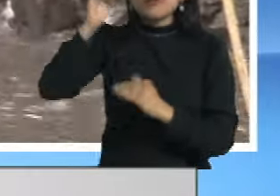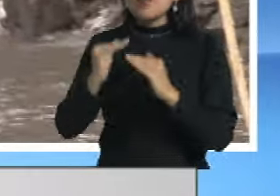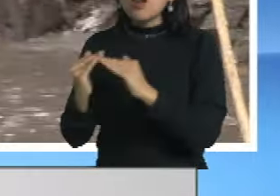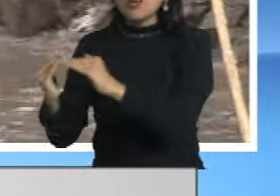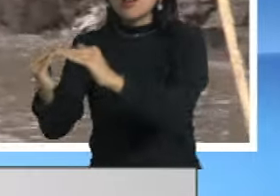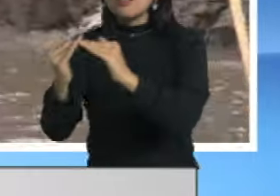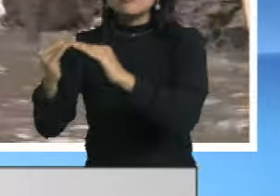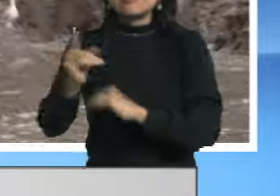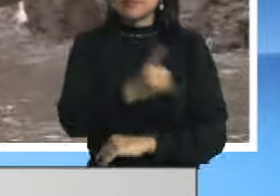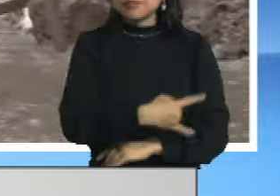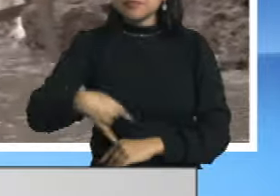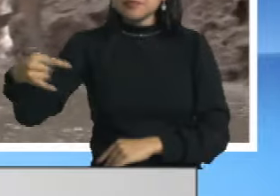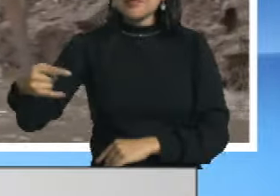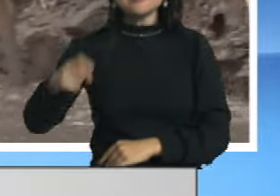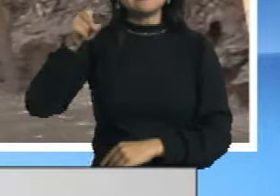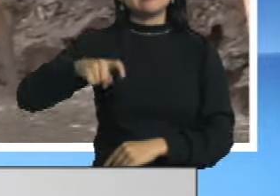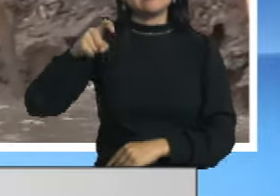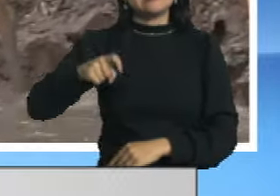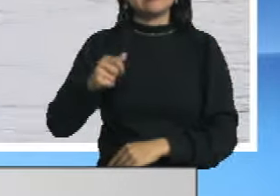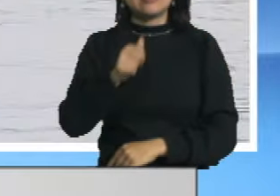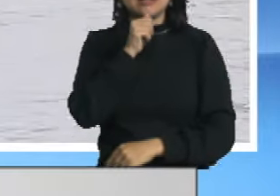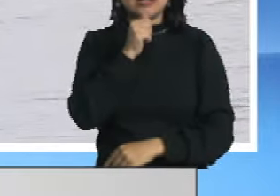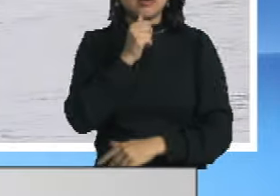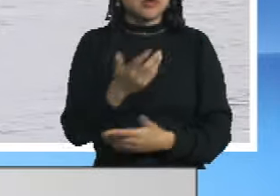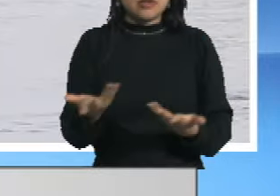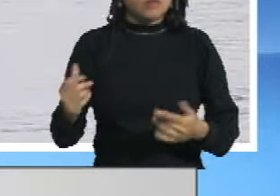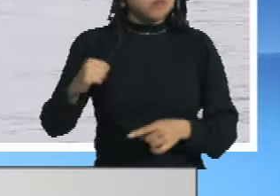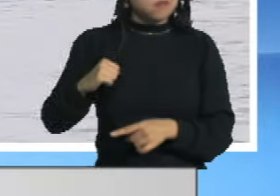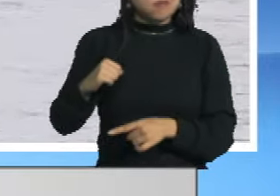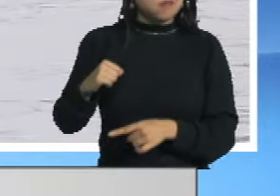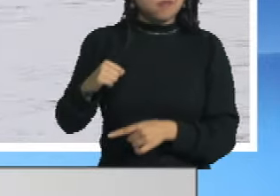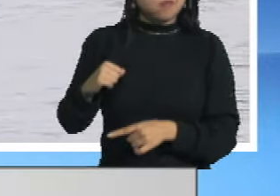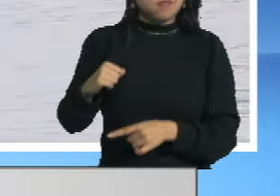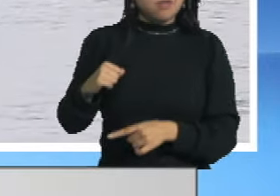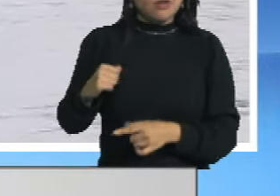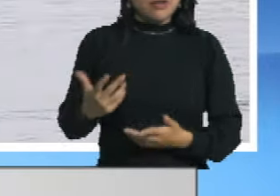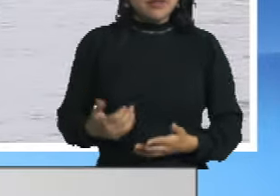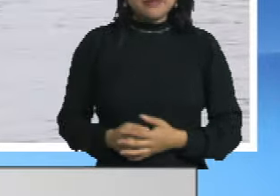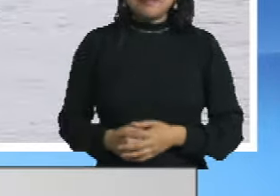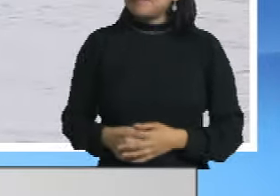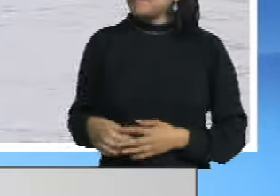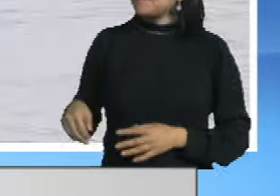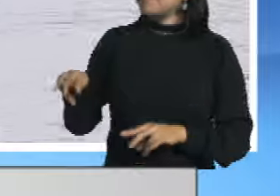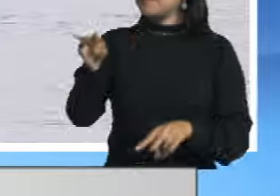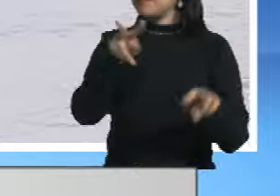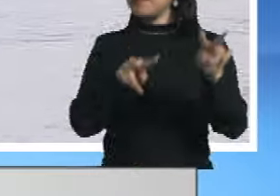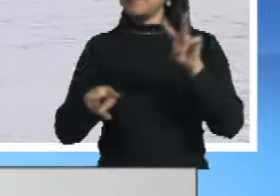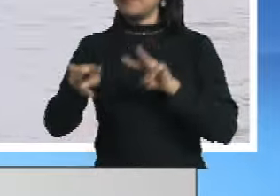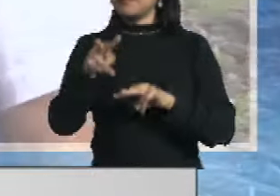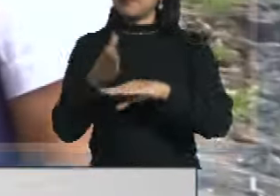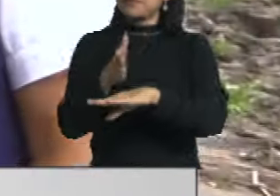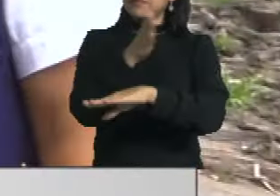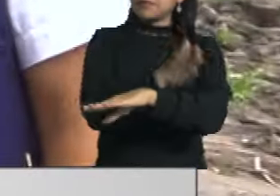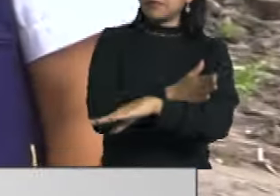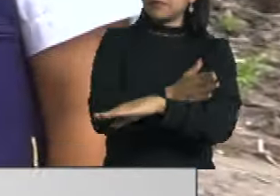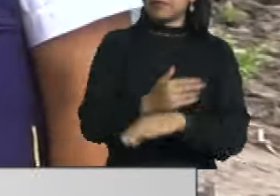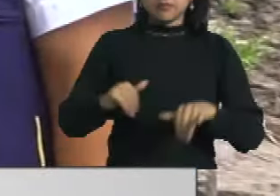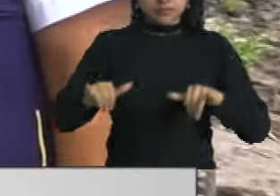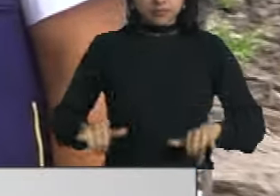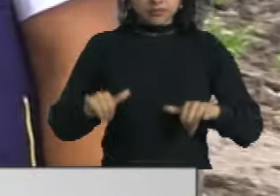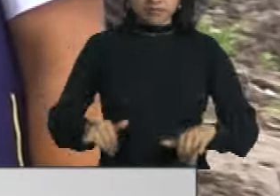colombianos, miles de amazonenses que necesitan el agua y que no la tienen para poder vivir. Cuéntenos el panorama, ¿cómo era antes aquí donde